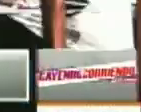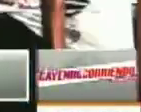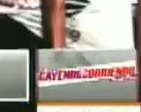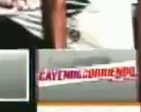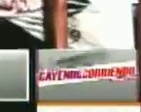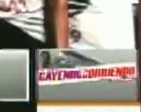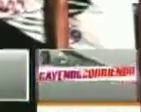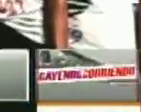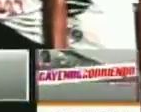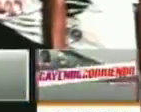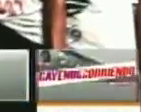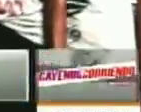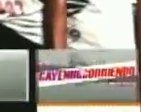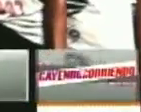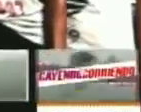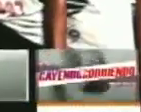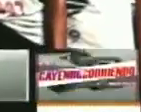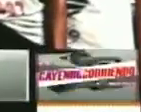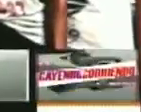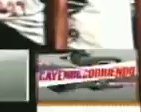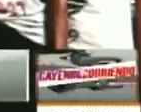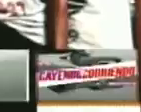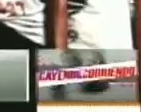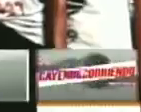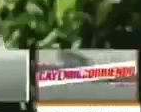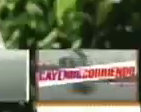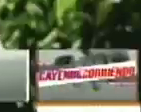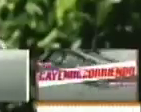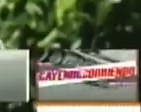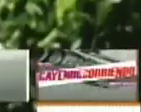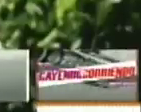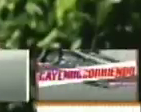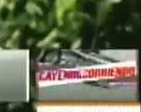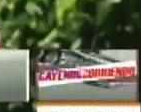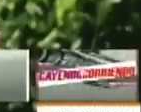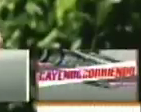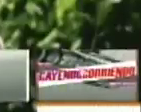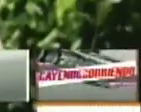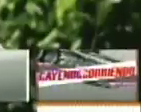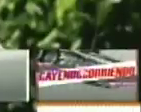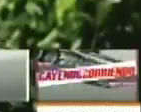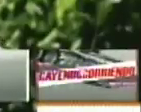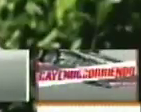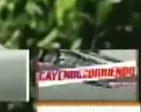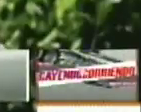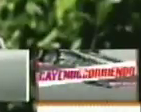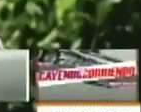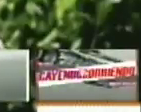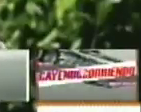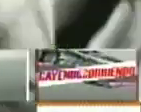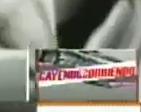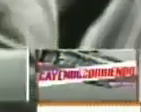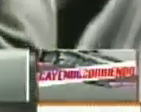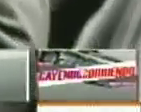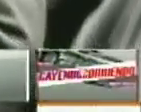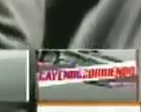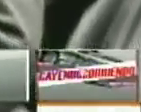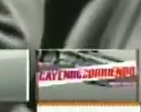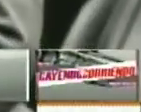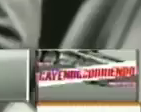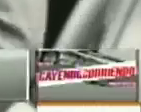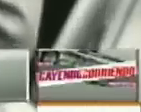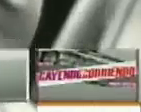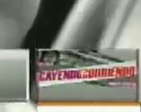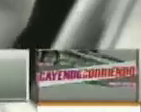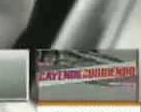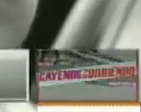culpables. Nosotros somos los pobres, todos nosotros conchazos. Nos hablamos y escuchamos de la miseria a la gente, nosotros somos la